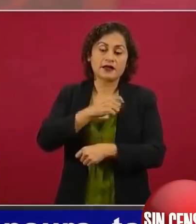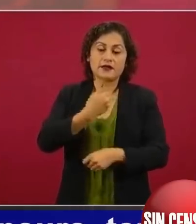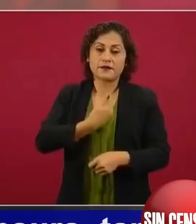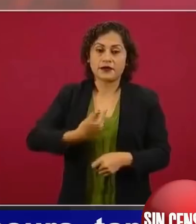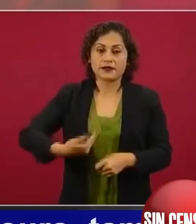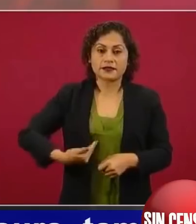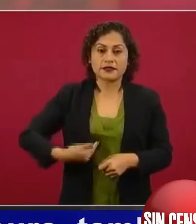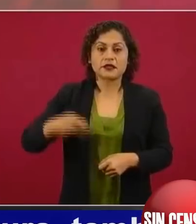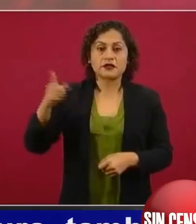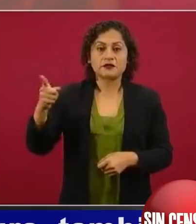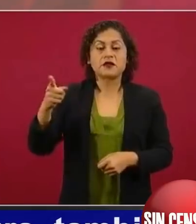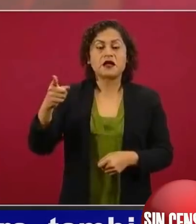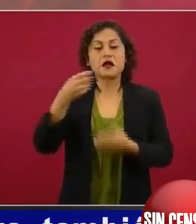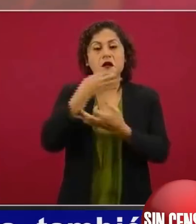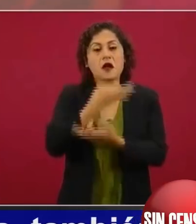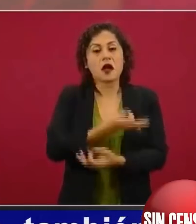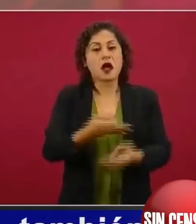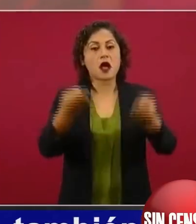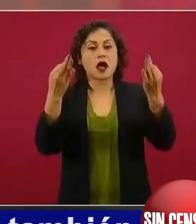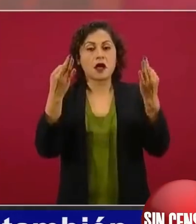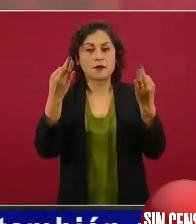se pronuncia a favor